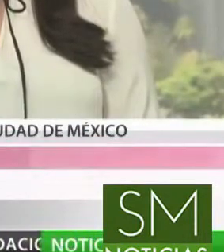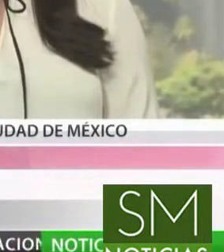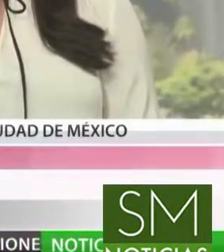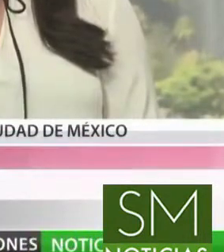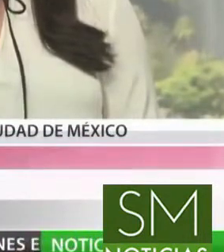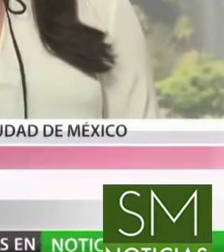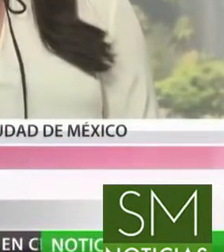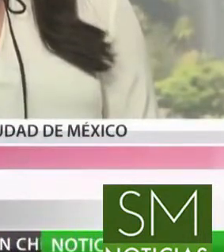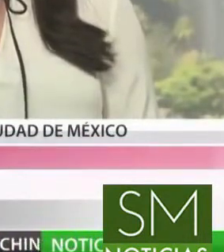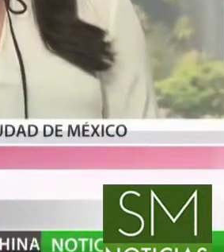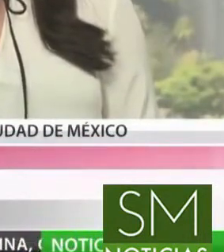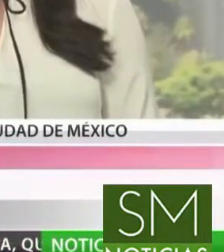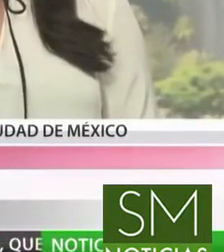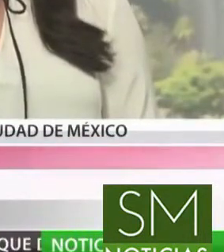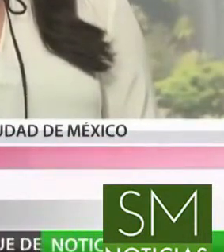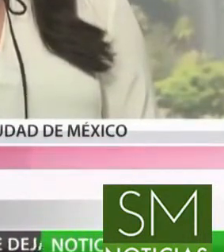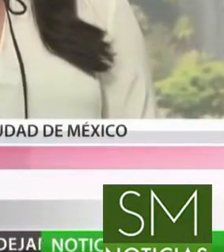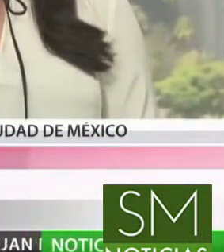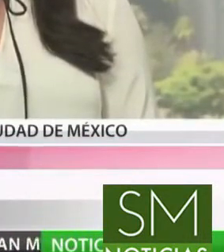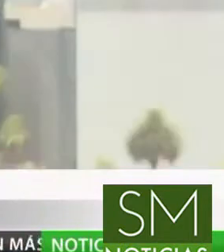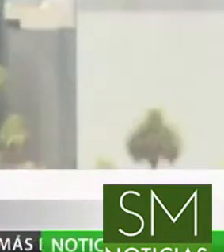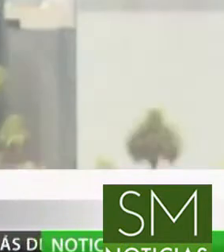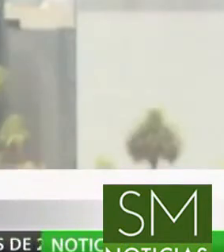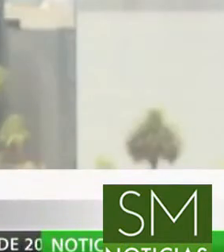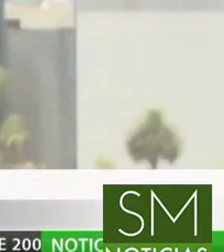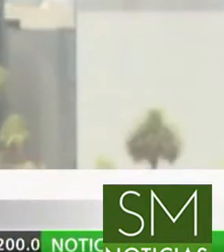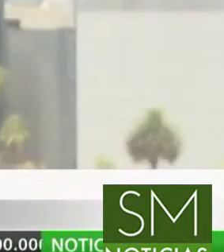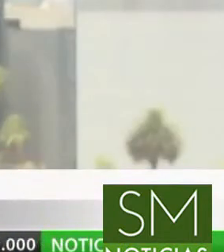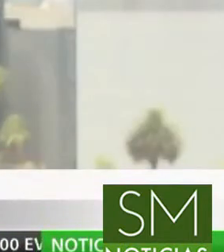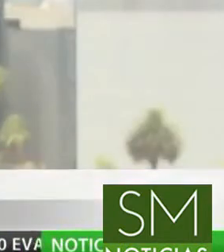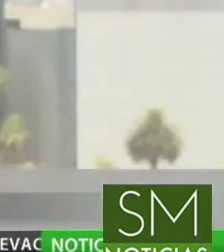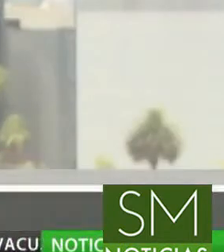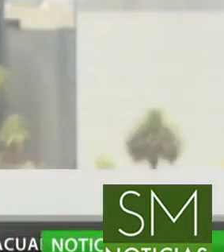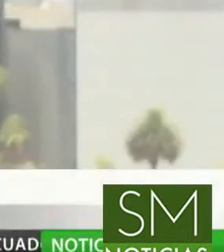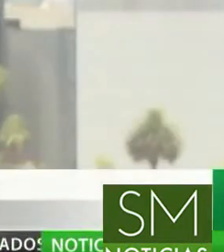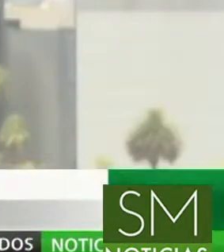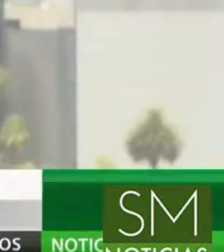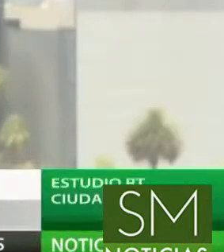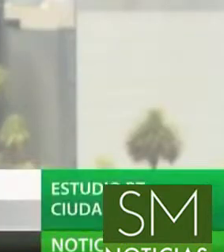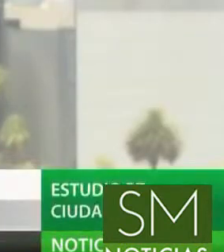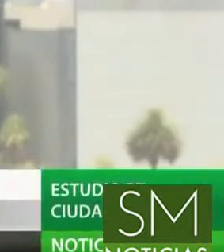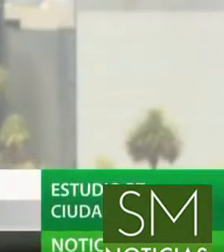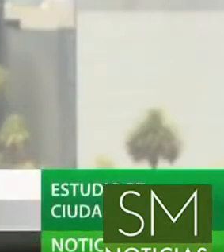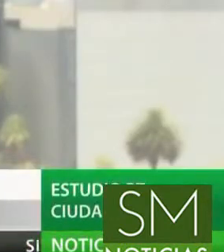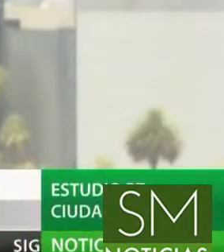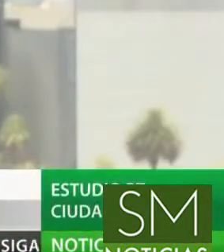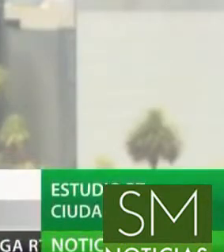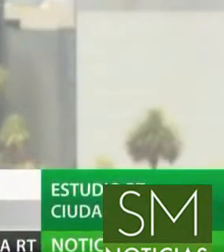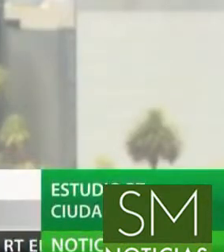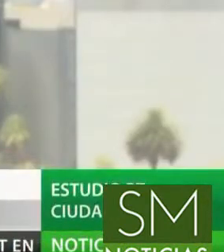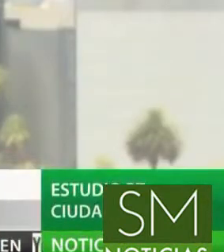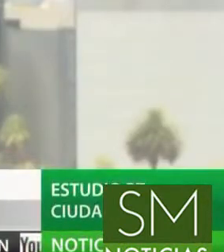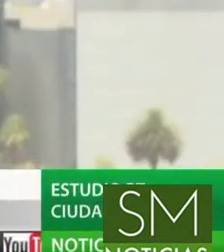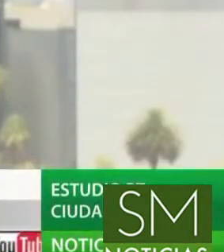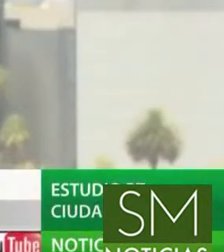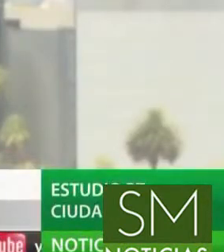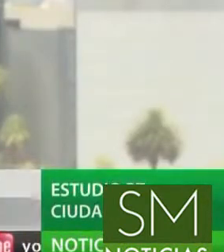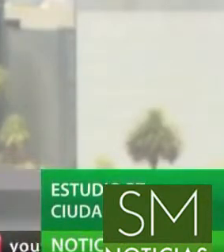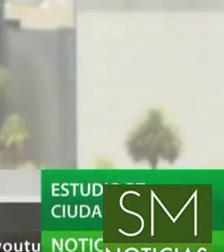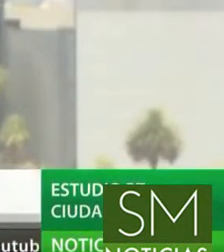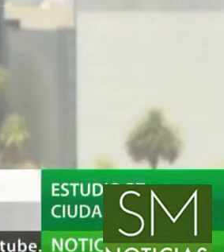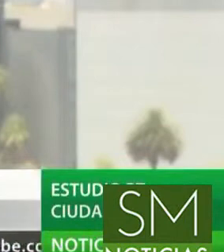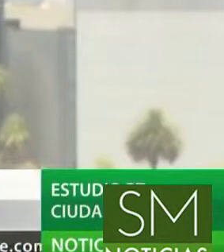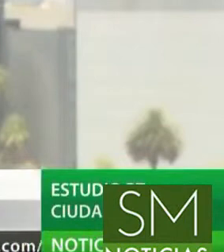Hola Carla, qué gusto saludarte. Y sí, ya lo adelantabas. Gobiernos anteriores pagaron varios millones de dólares por software